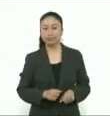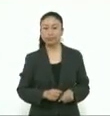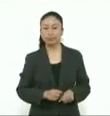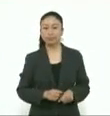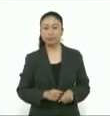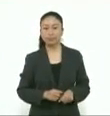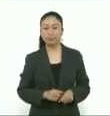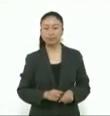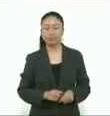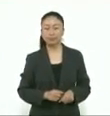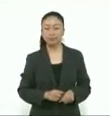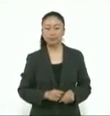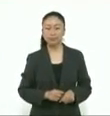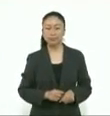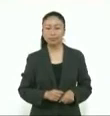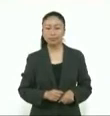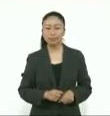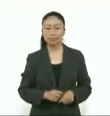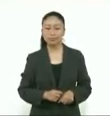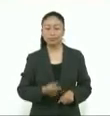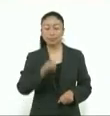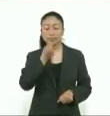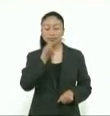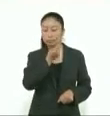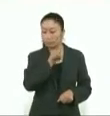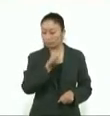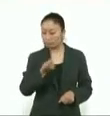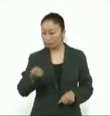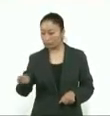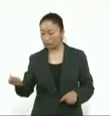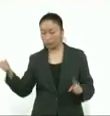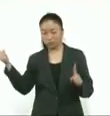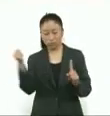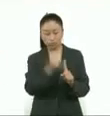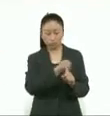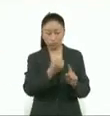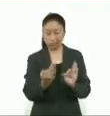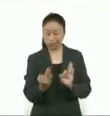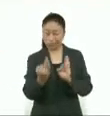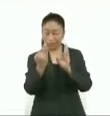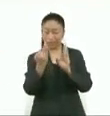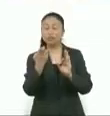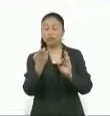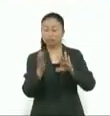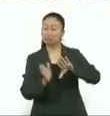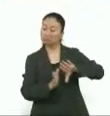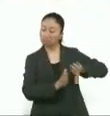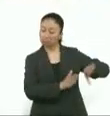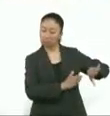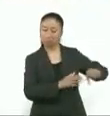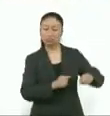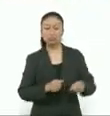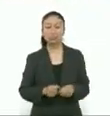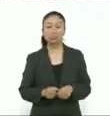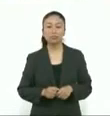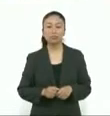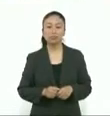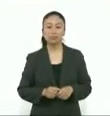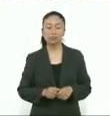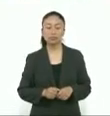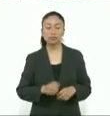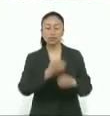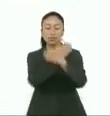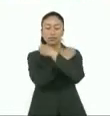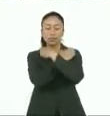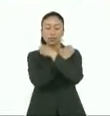aquellas que aquejan a nuestras niñas y a nuestras juventudes. Debemos de seguir impulsando la